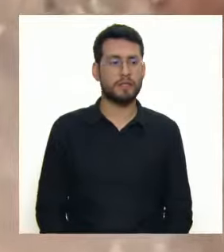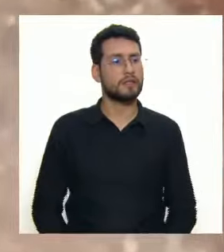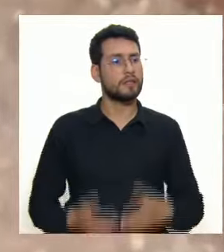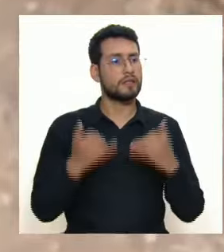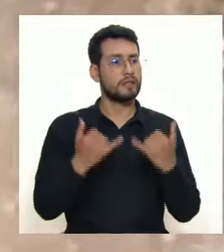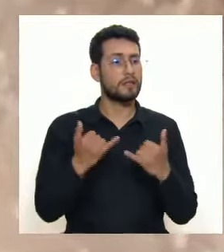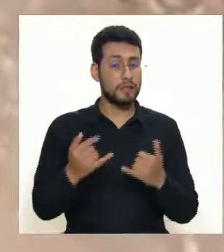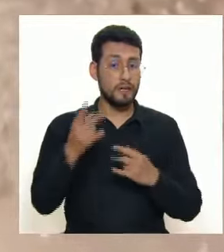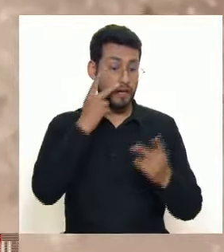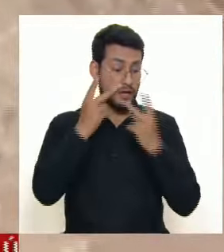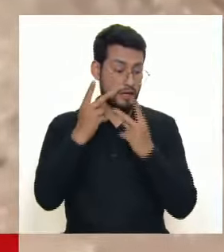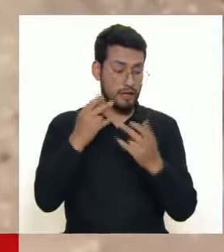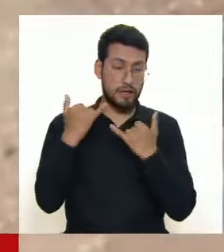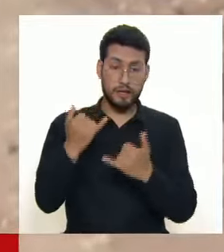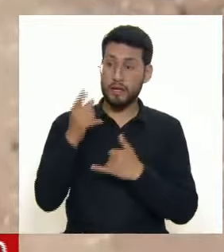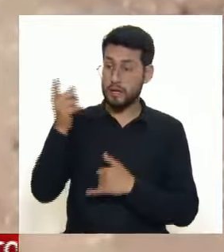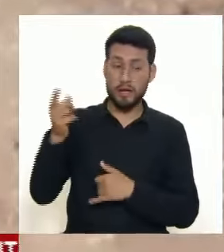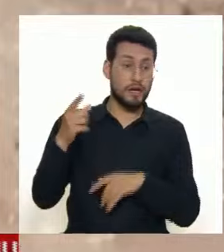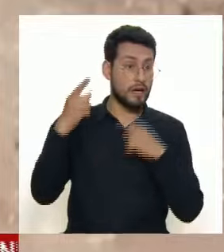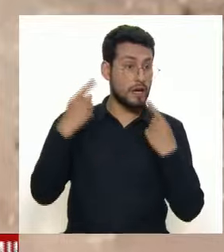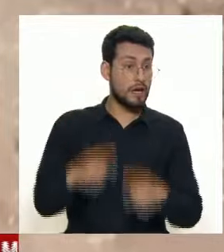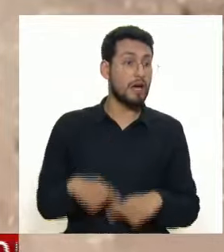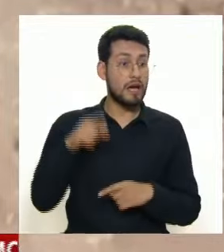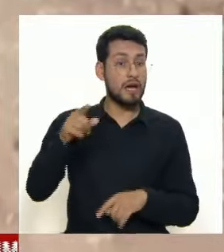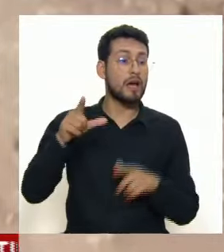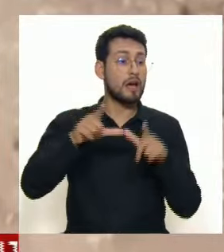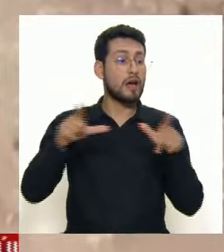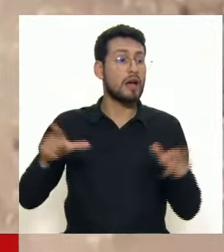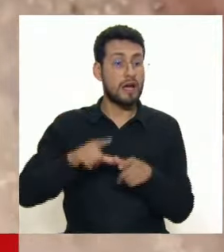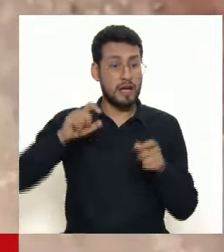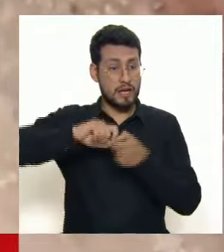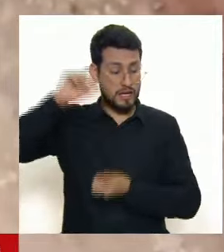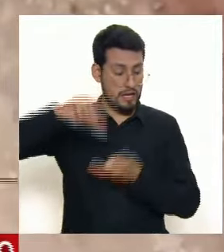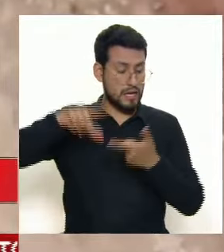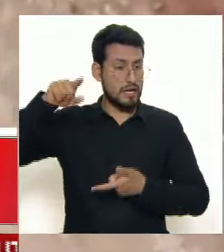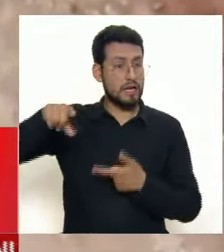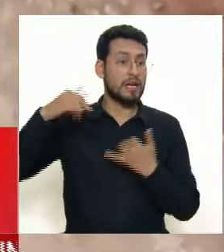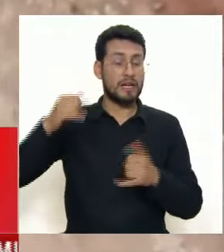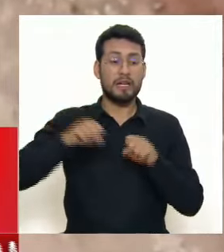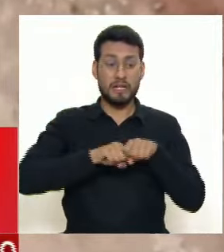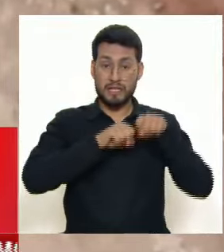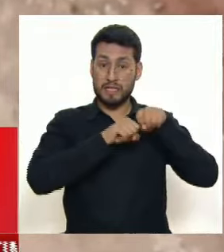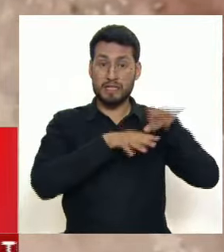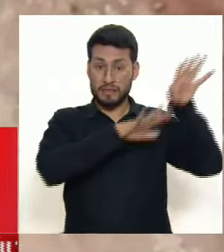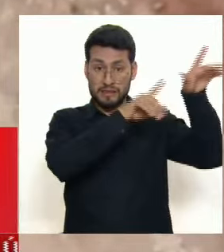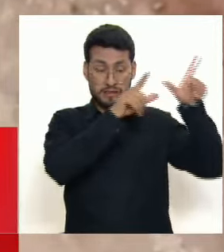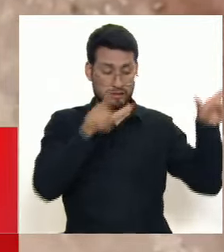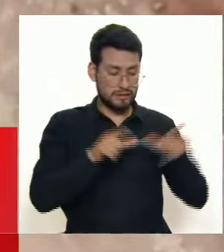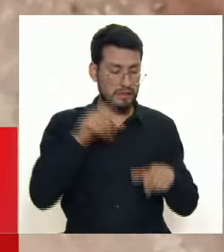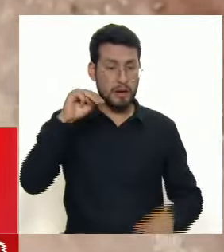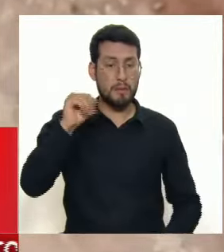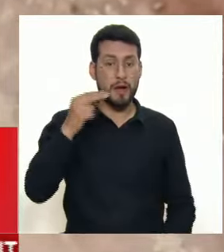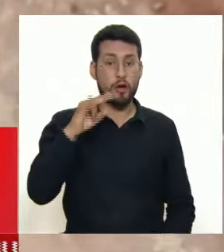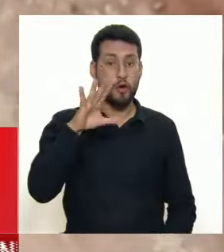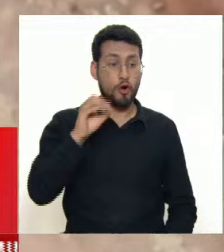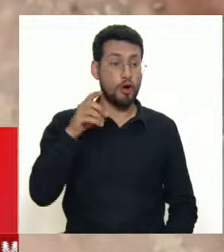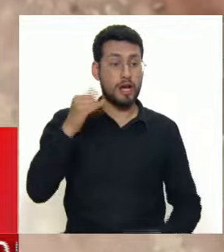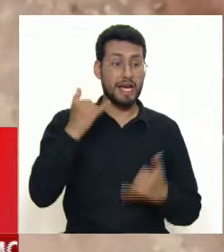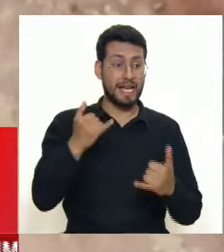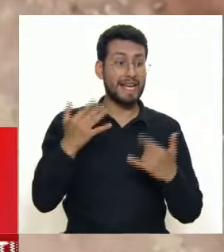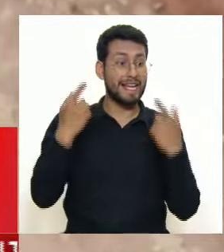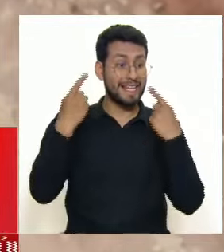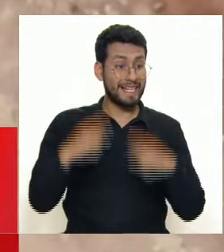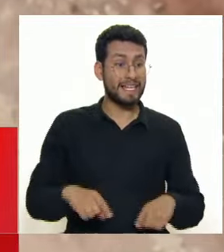muy bien, amigos. Son imágenes de La Libertad, zona alta, la serranía de La Libertad, como es Guaymachuco, donde esta